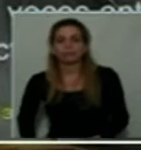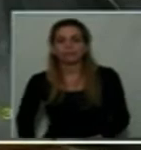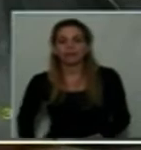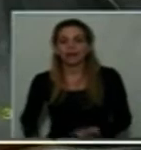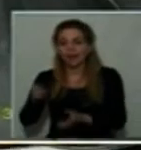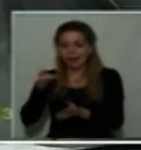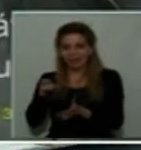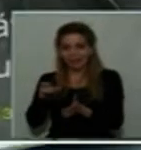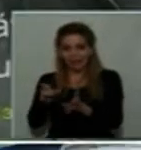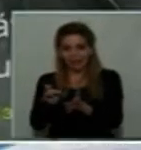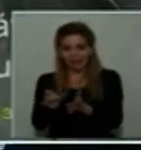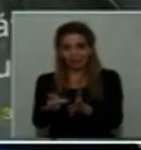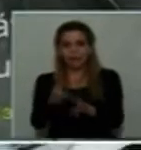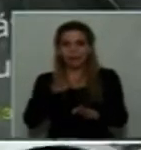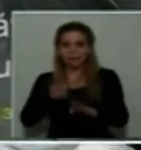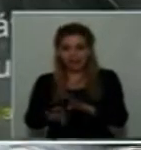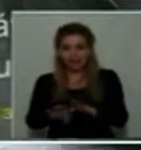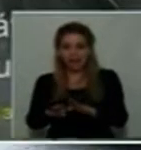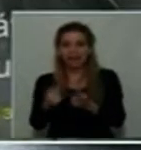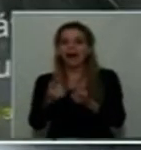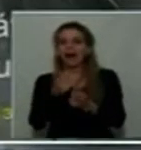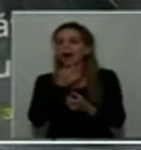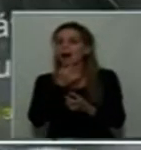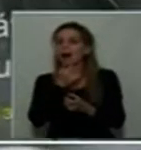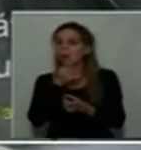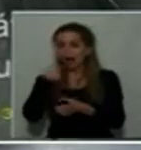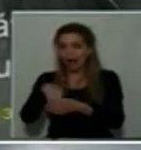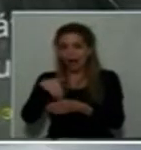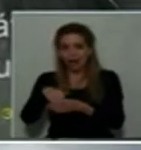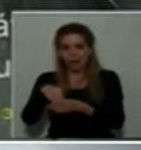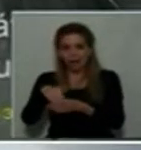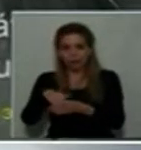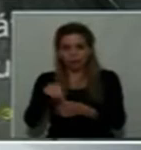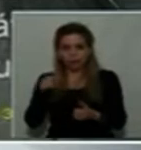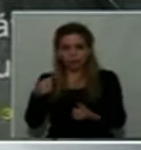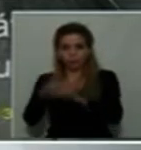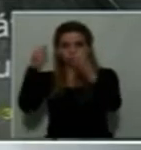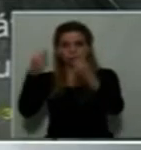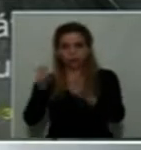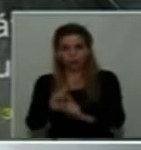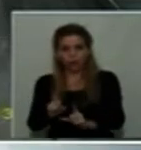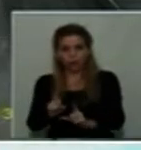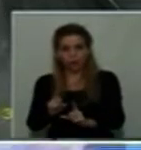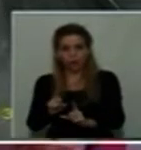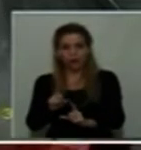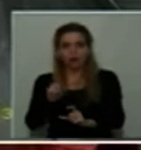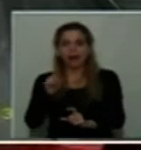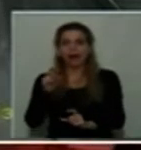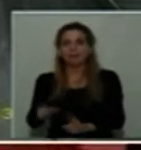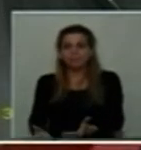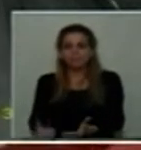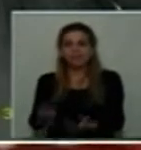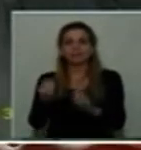amortiguar. Ah, eso amortiguaba. El agua lo que hace es amortiguar el impacto, el golpe. Y ahí nunca el gobierno pudo explicar,